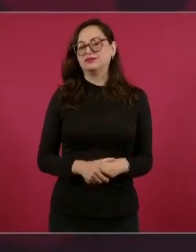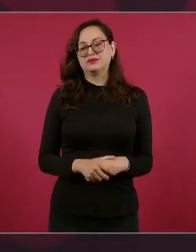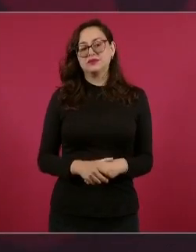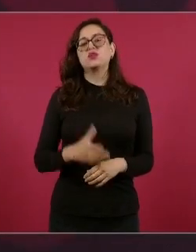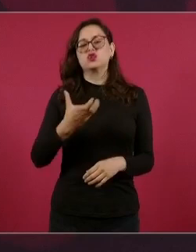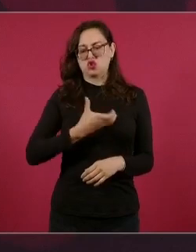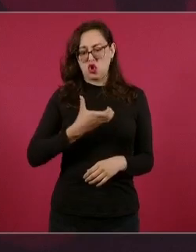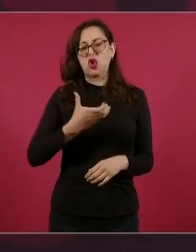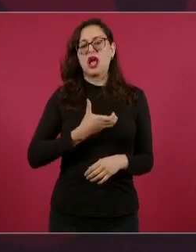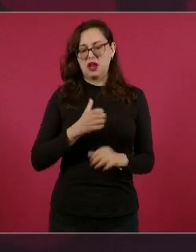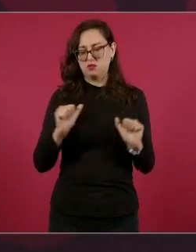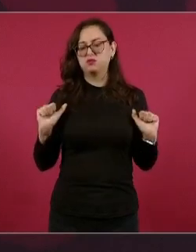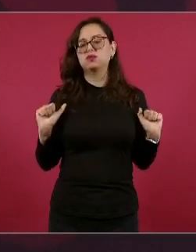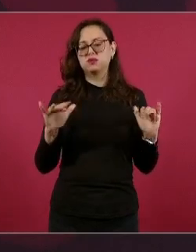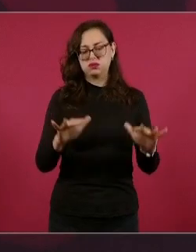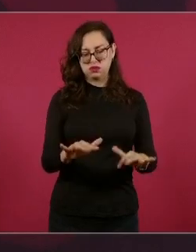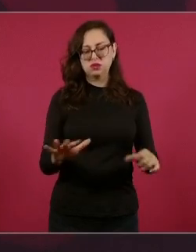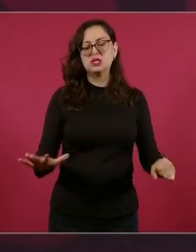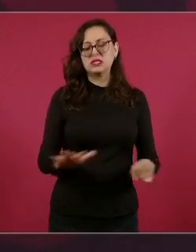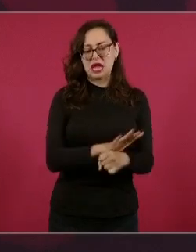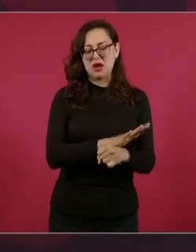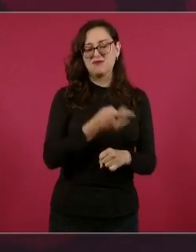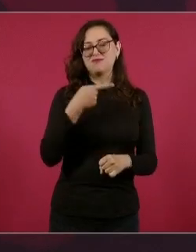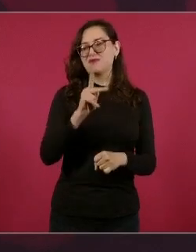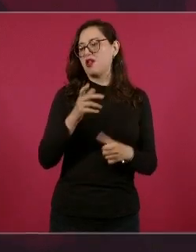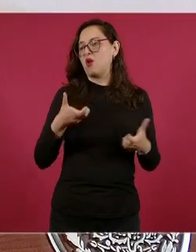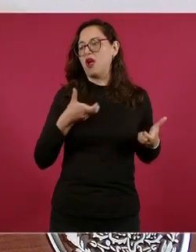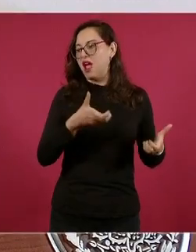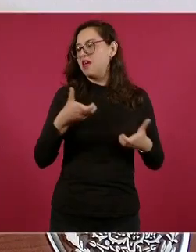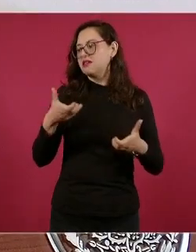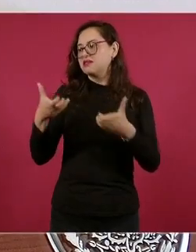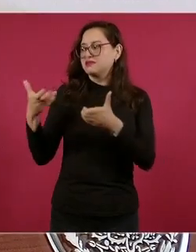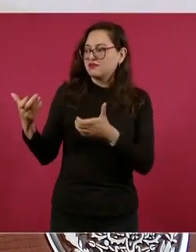se llenó el Zócalo, pero no las calles,